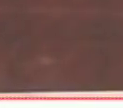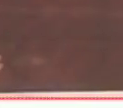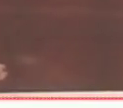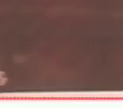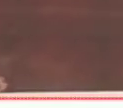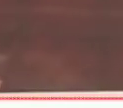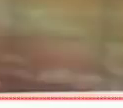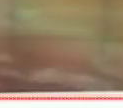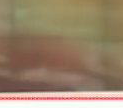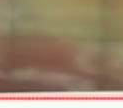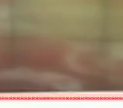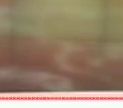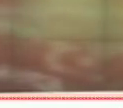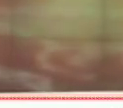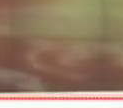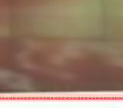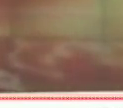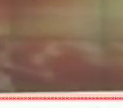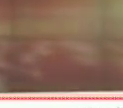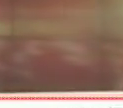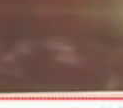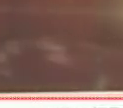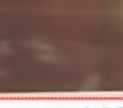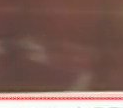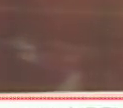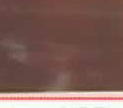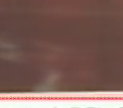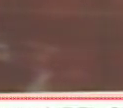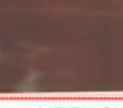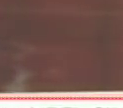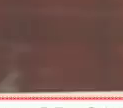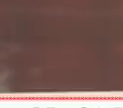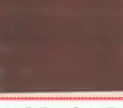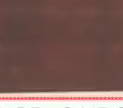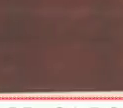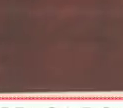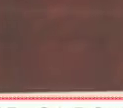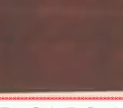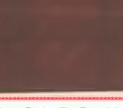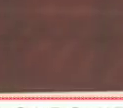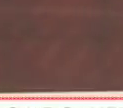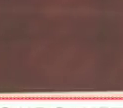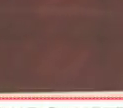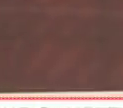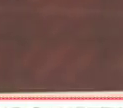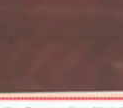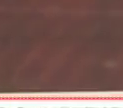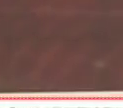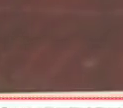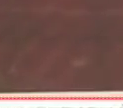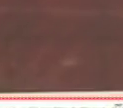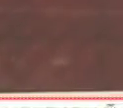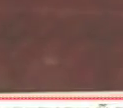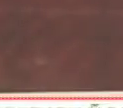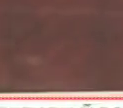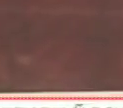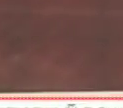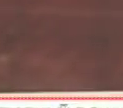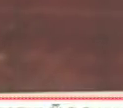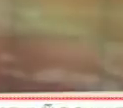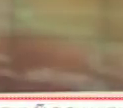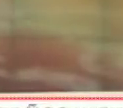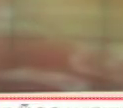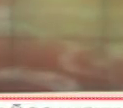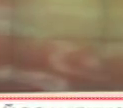Amigos televidentes, en estos momentos nos trasladamos al Poliedro de Caracas. Allí se desarrolla la rueda de prensa de la Dirección Nacional del Partido Socialista Unido de Venezuela y se encuentra